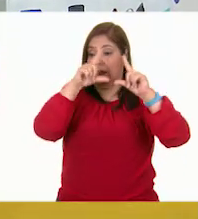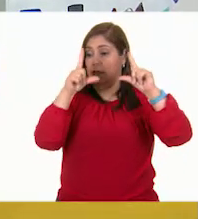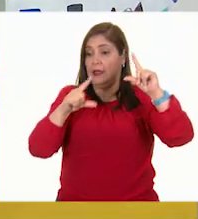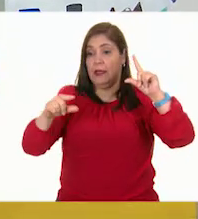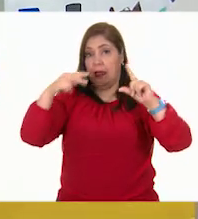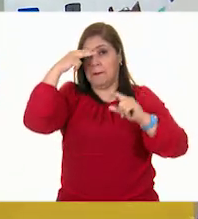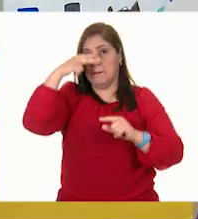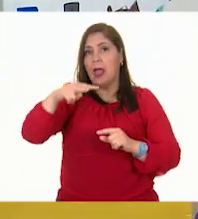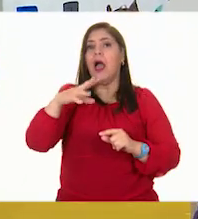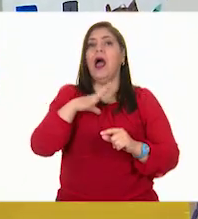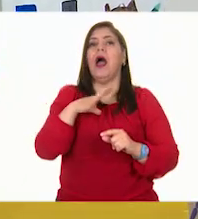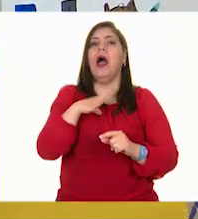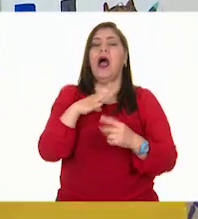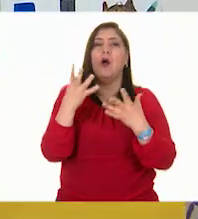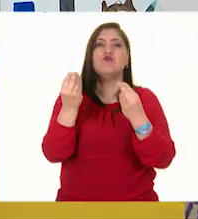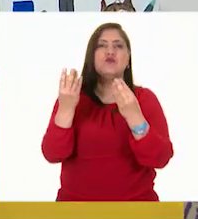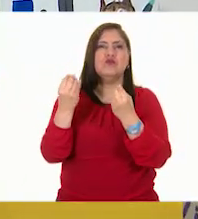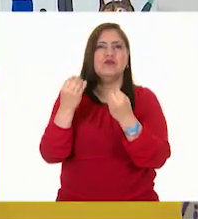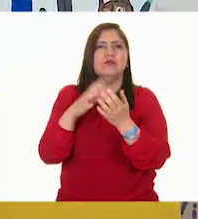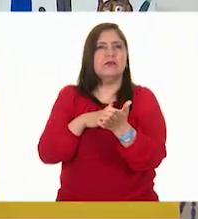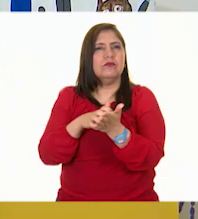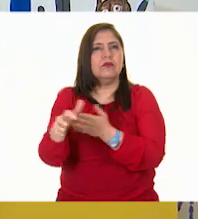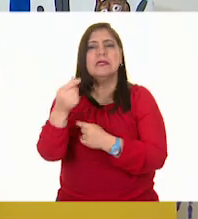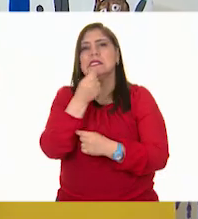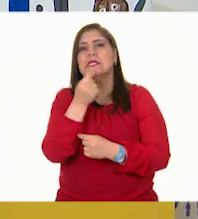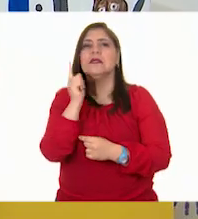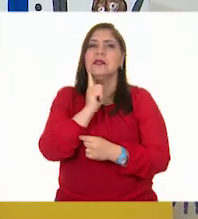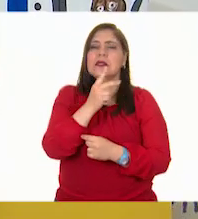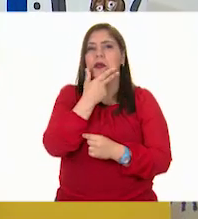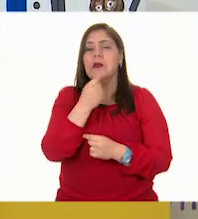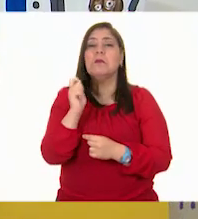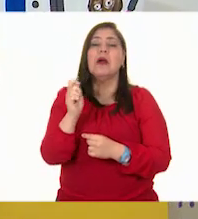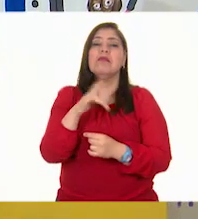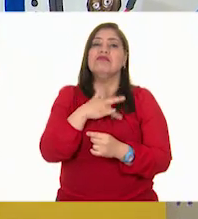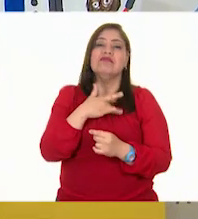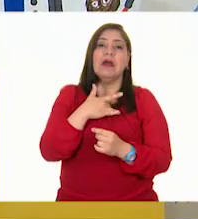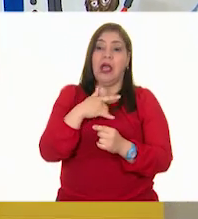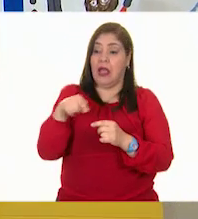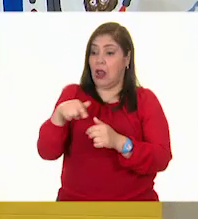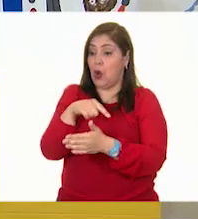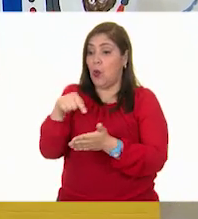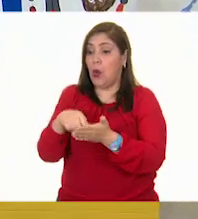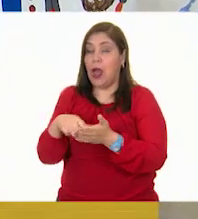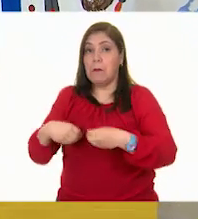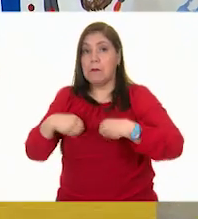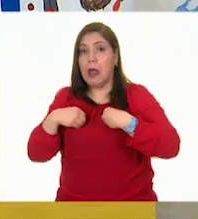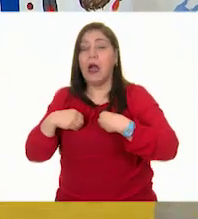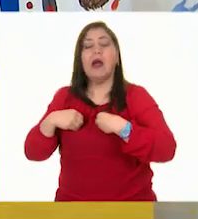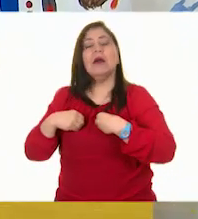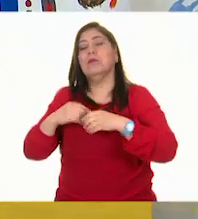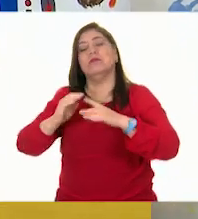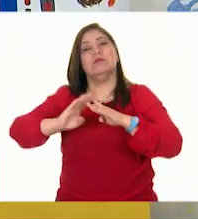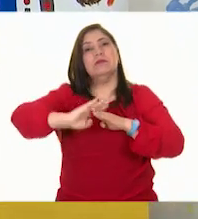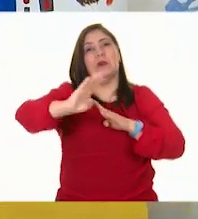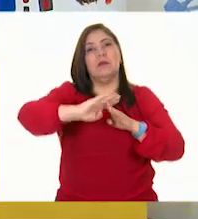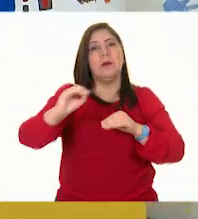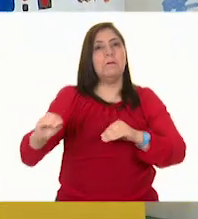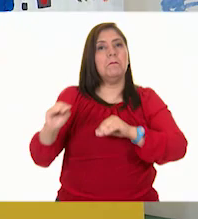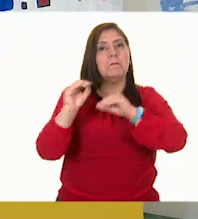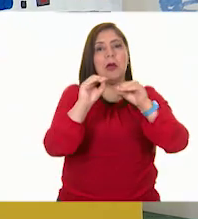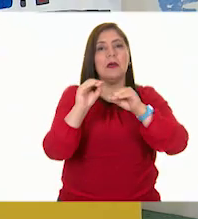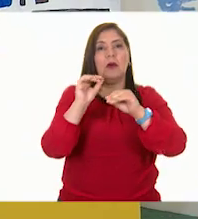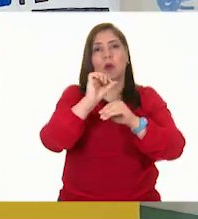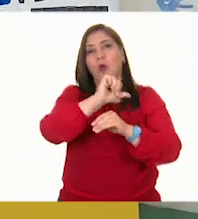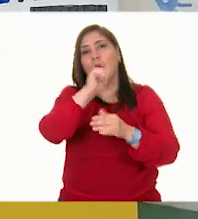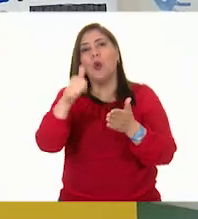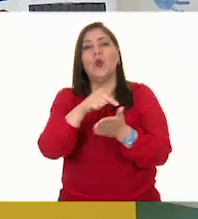hay muchas niñas y niños que han dejado su lugar de origen y ahora viven en un